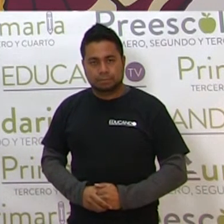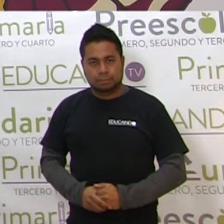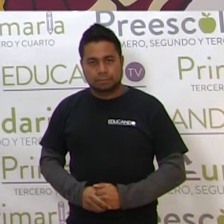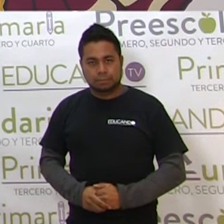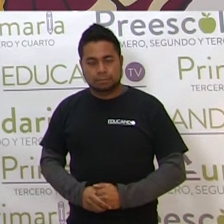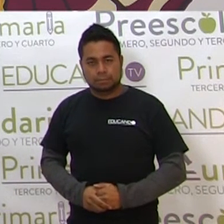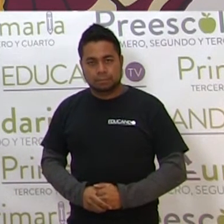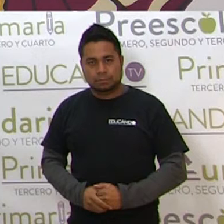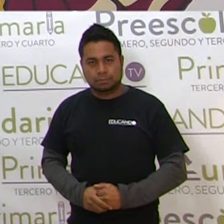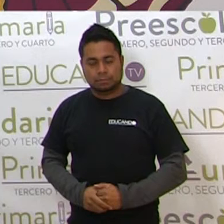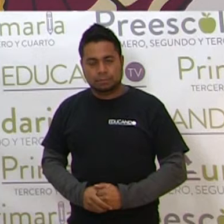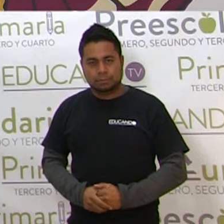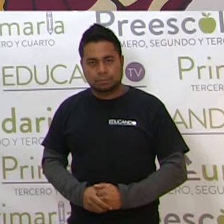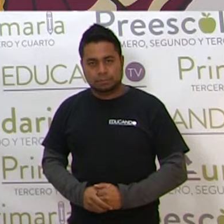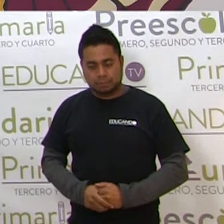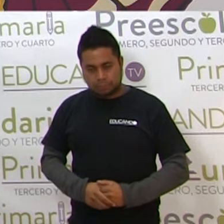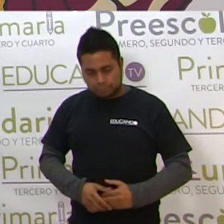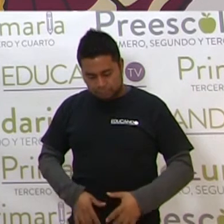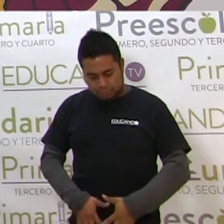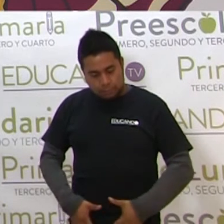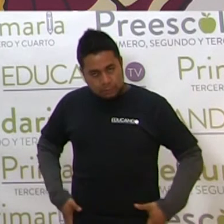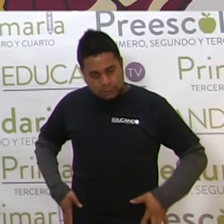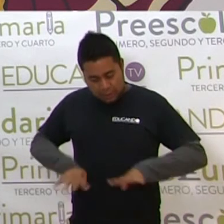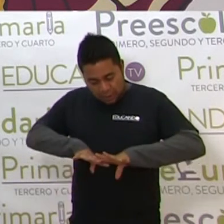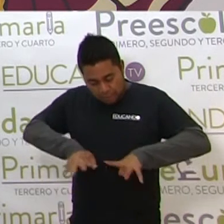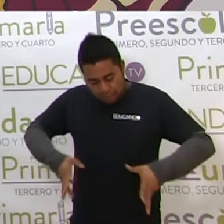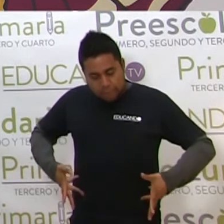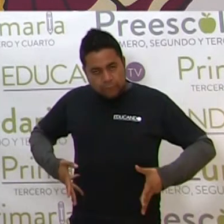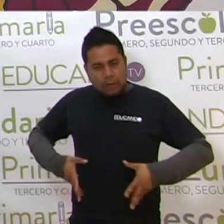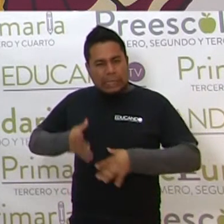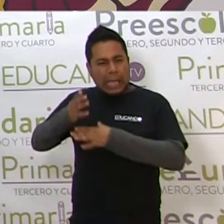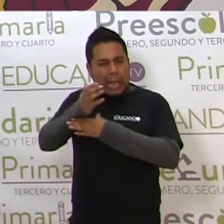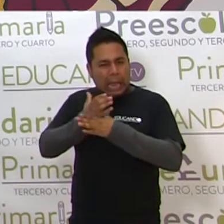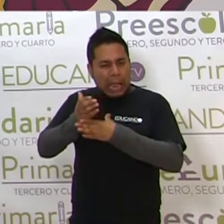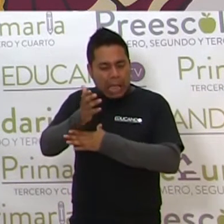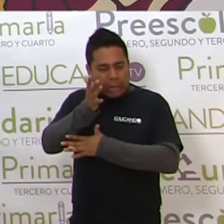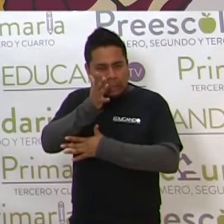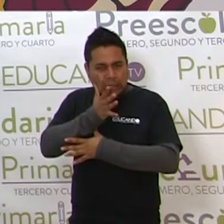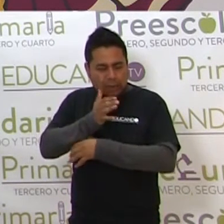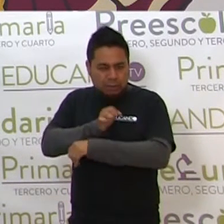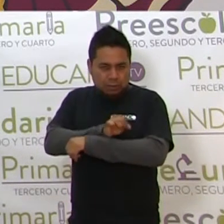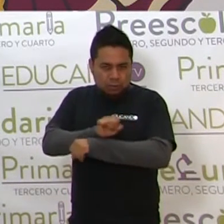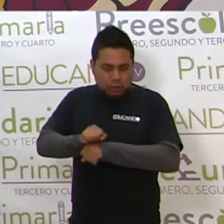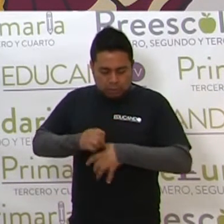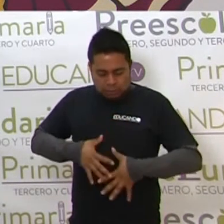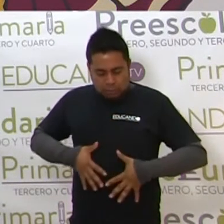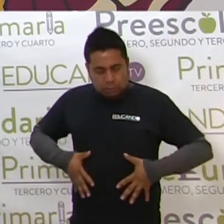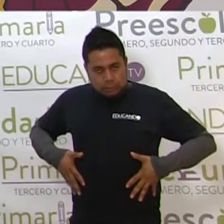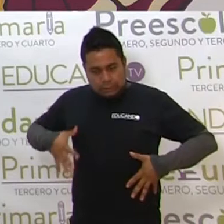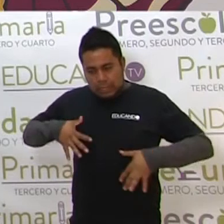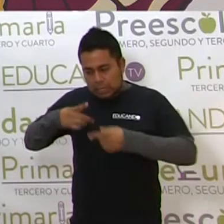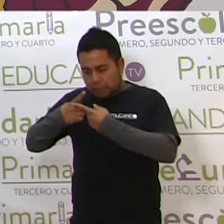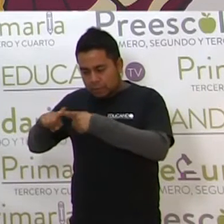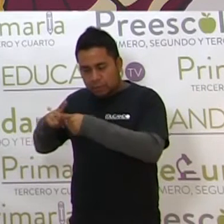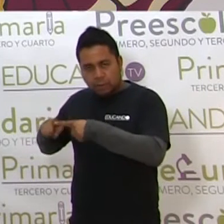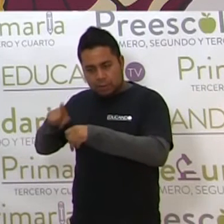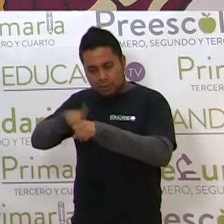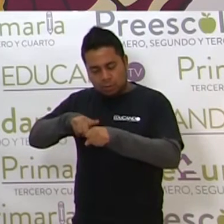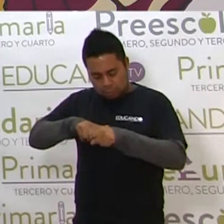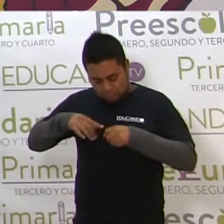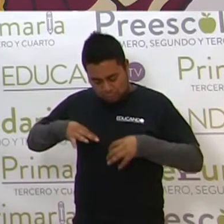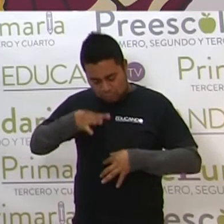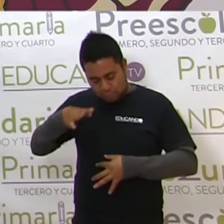blanco el refajo es de color beige cafecito el wipil tiene varios colores